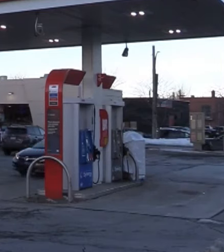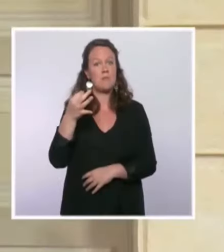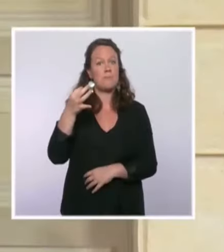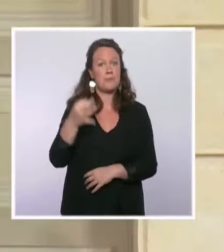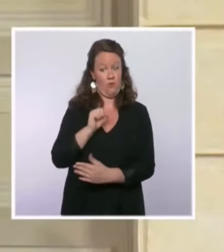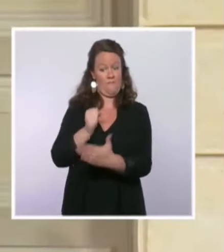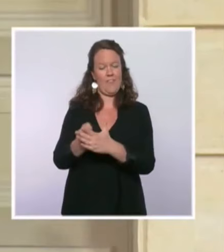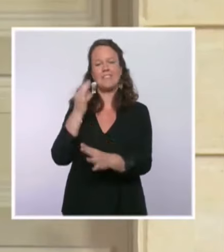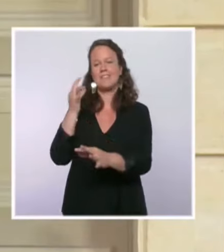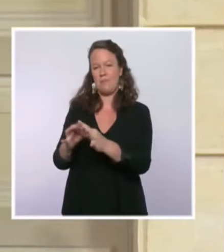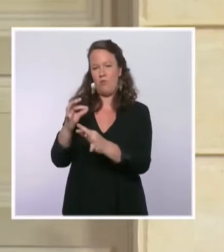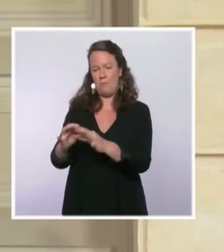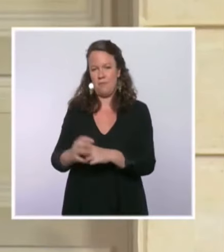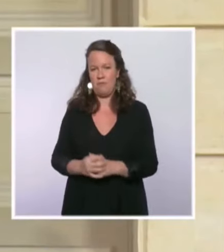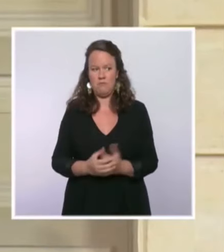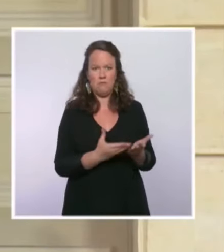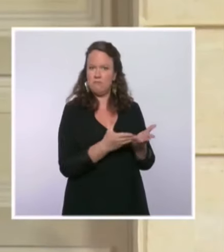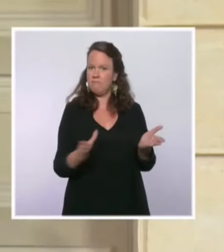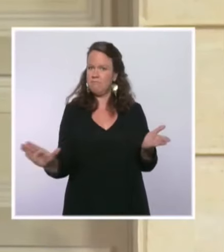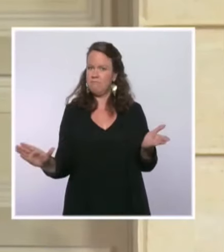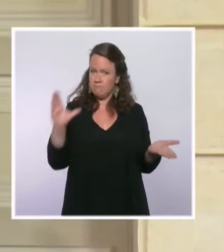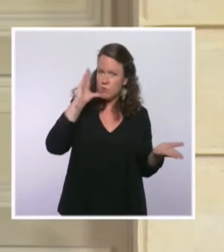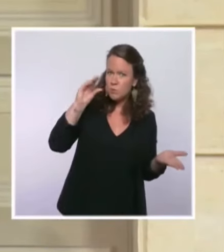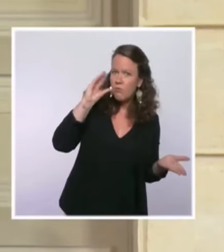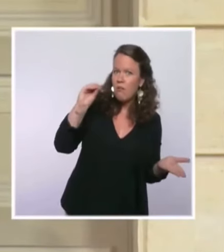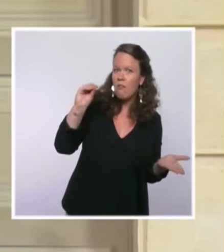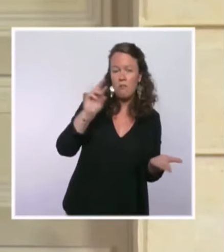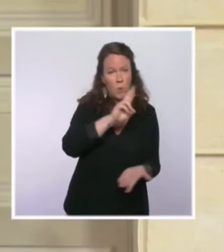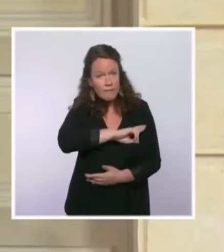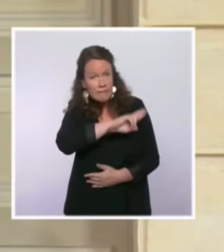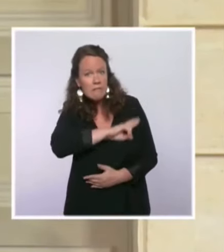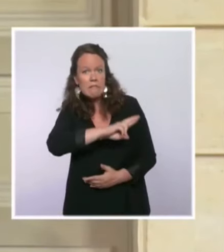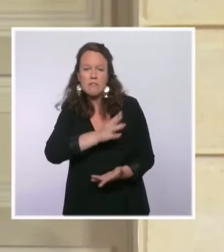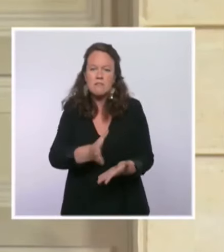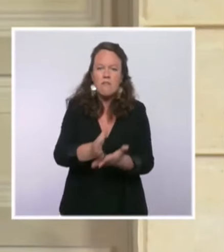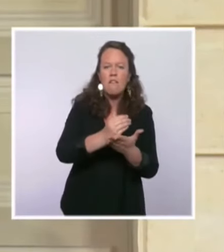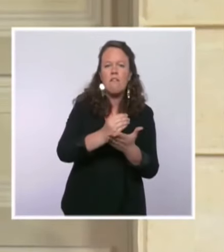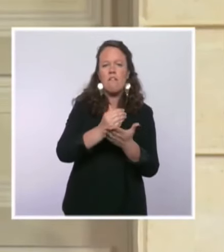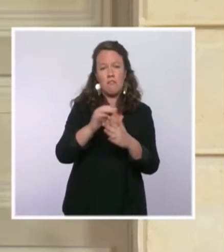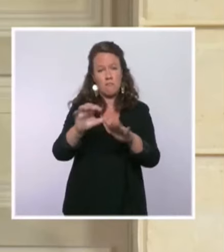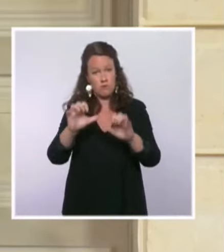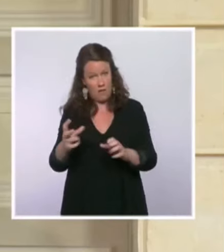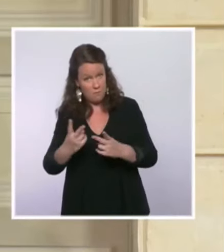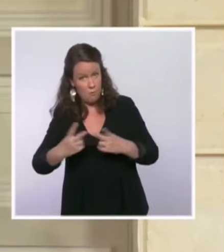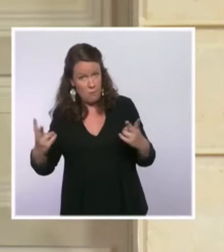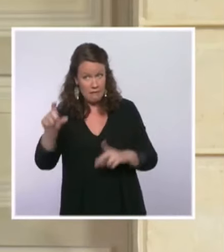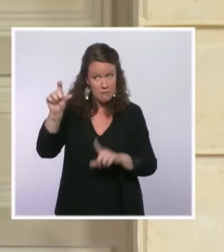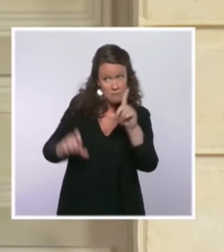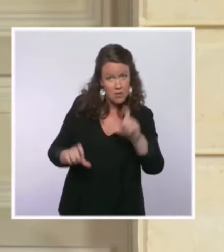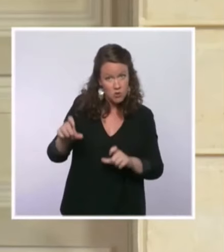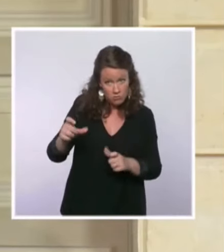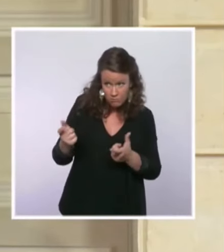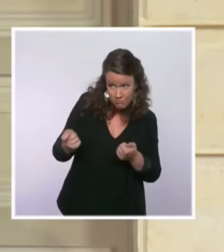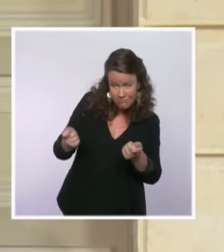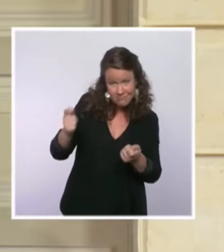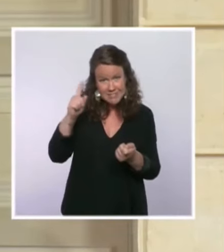forjando no han ayudado ni mucho menos a calmar las aguas. Todo lo contrario, han incendiado aún más las calles y nunca mejor dicho, porque su